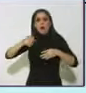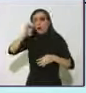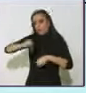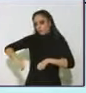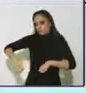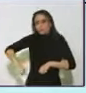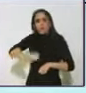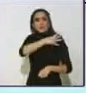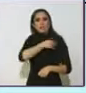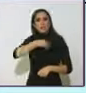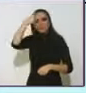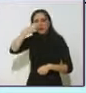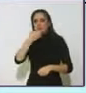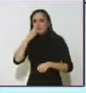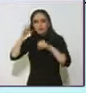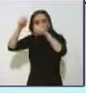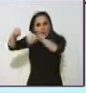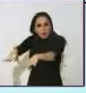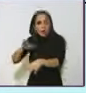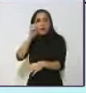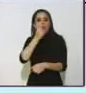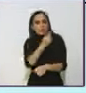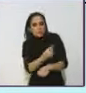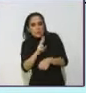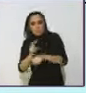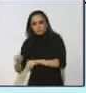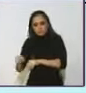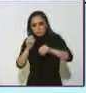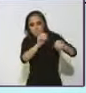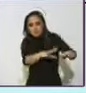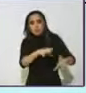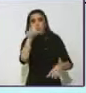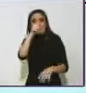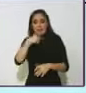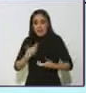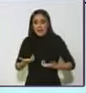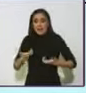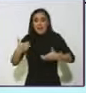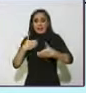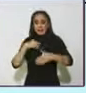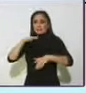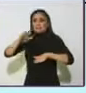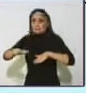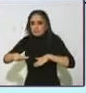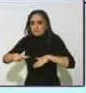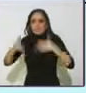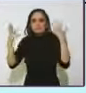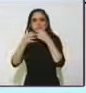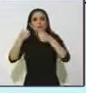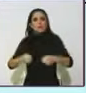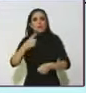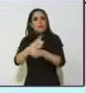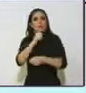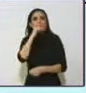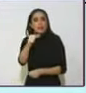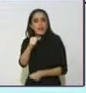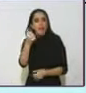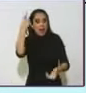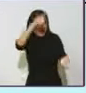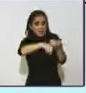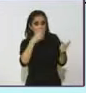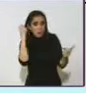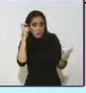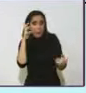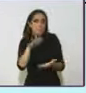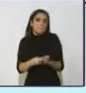escuelas a las guarderías y desafortunadamente desde que ponemos un pie en la calle nos sentimos inseguros y el transporte es donde sucede una muy